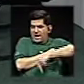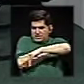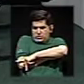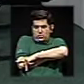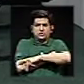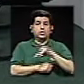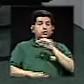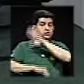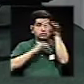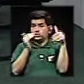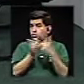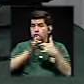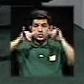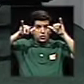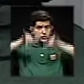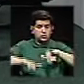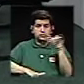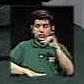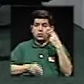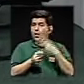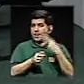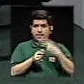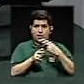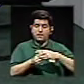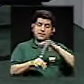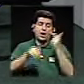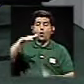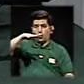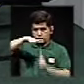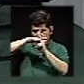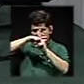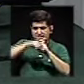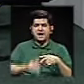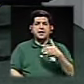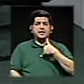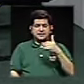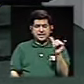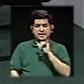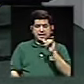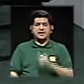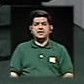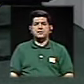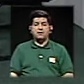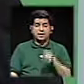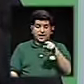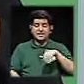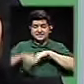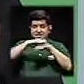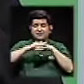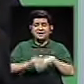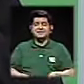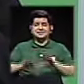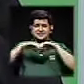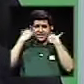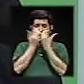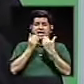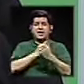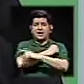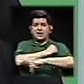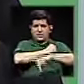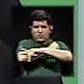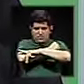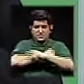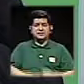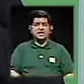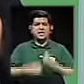aunque no todos se han sostenido con el mismo nombre han surgido otros grupos que tuvieron el nido en los comités patrióticos y que se han mantenido a través de los años se han